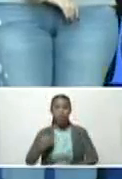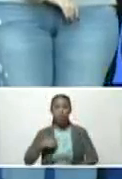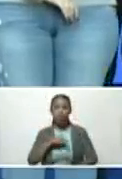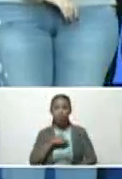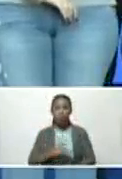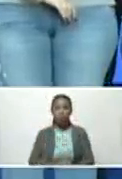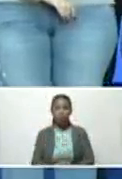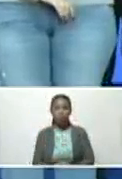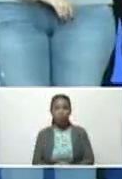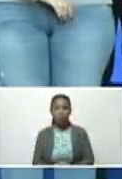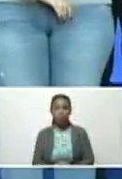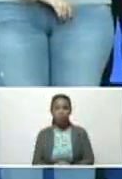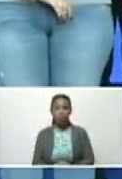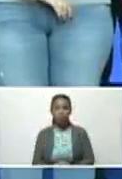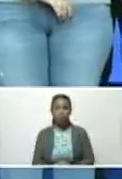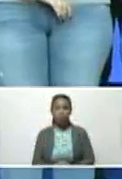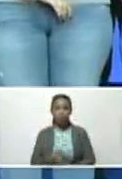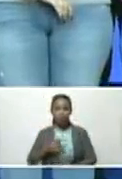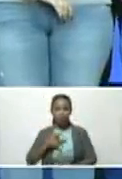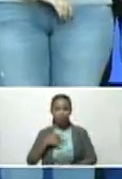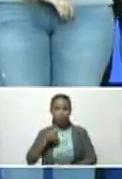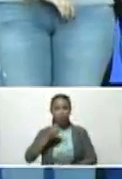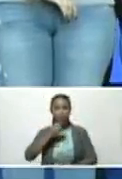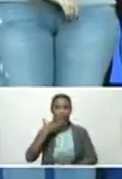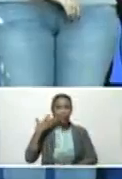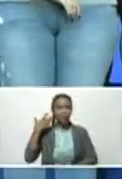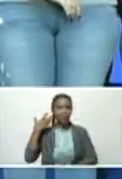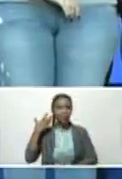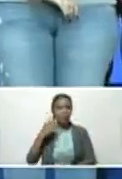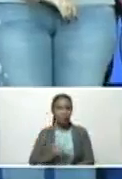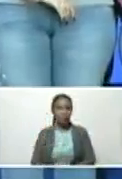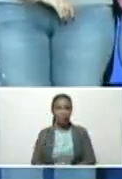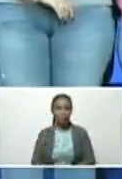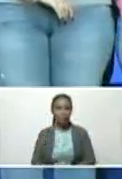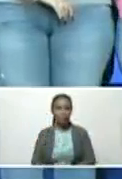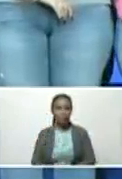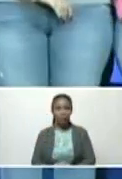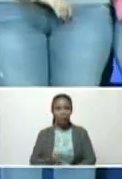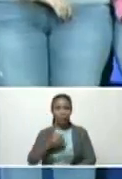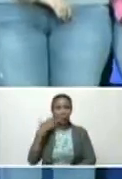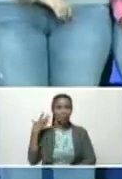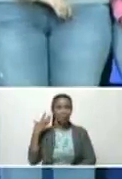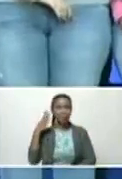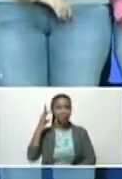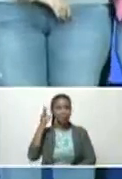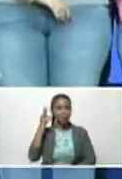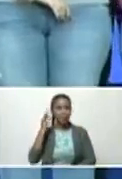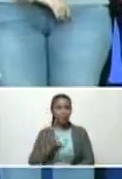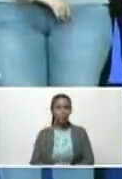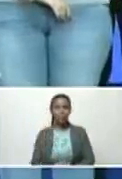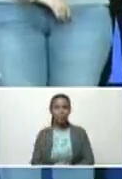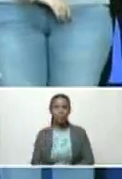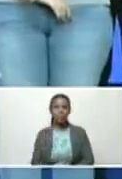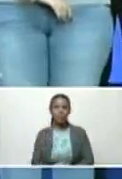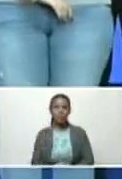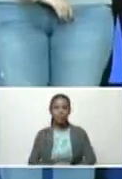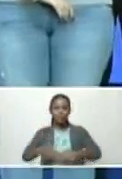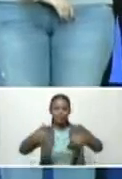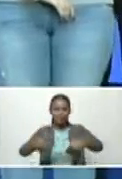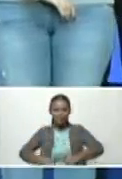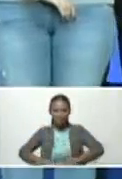nosotros nos sentimos orgullosos y orgullosas las mujeres del